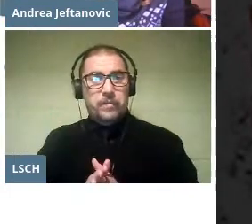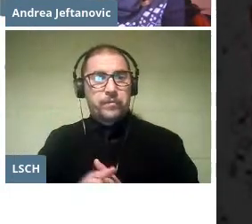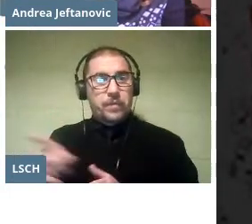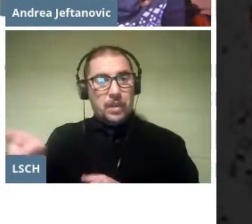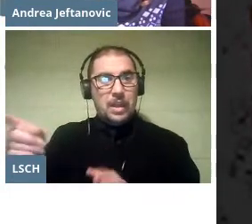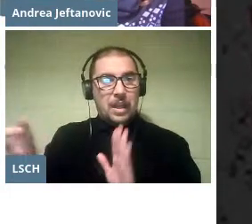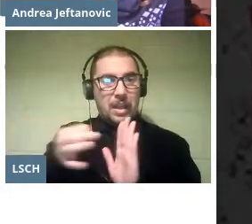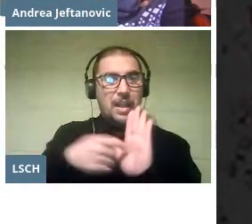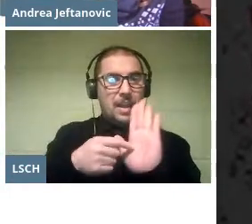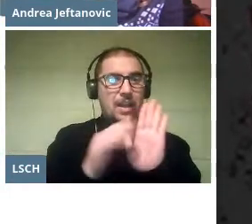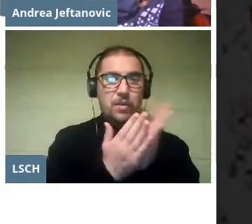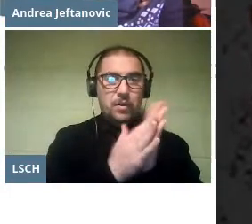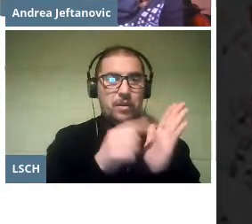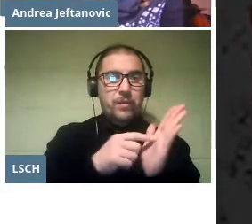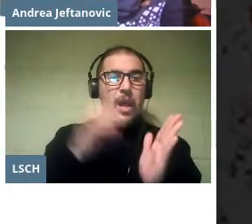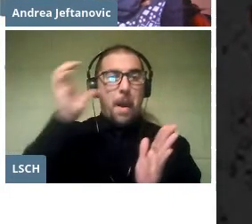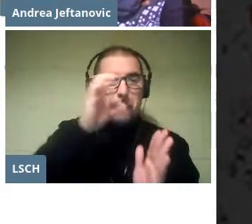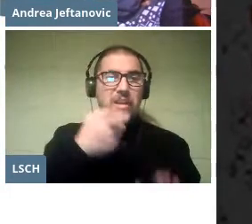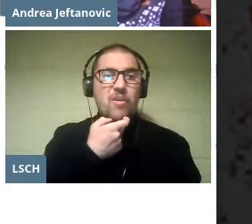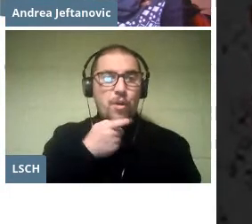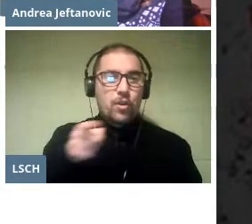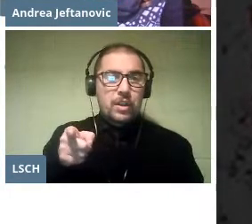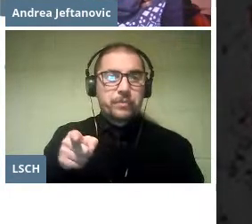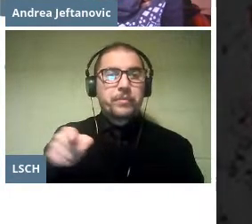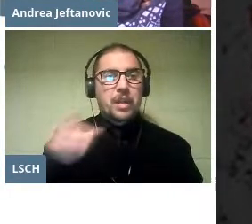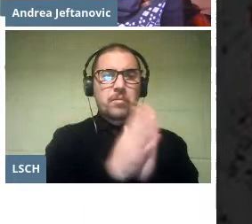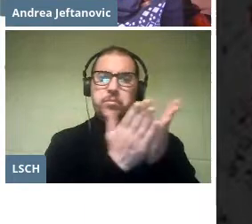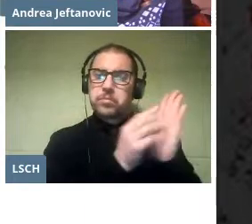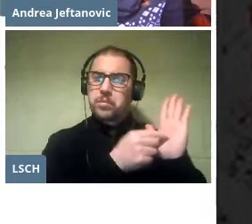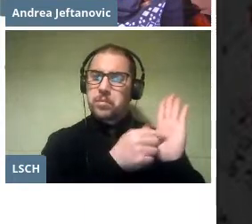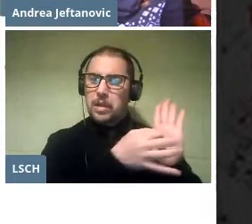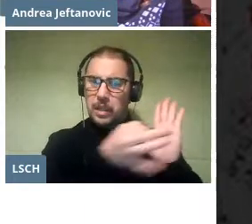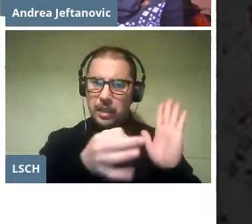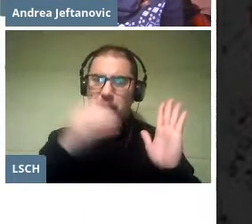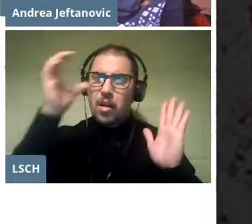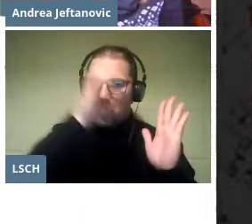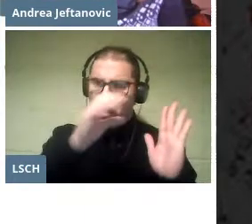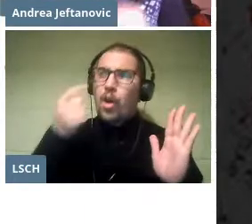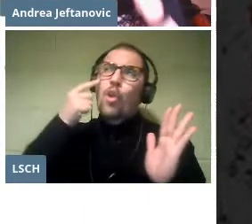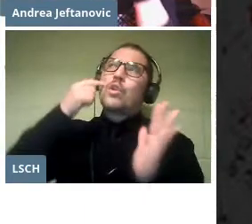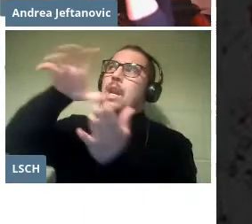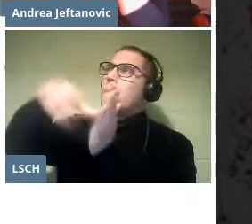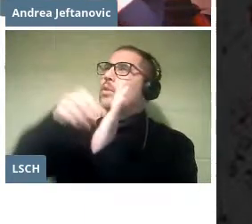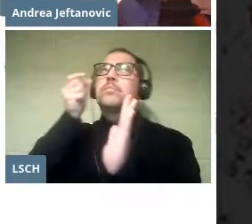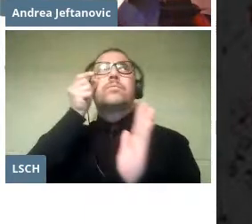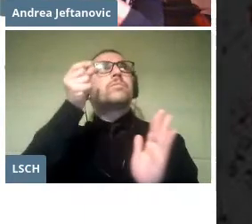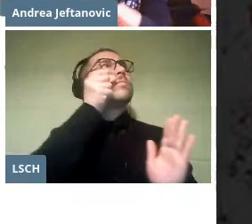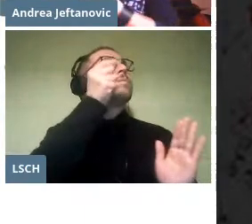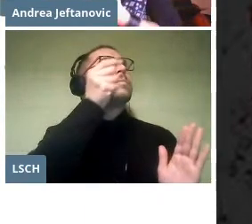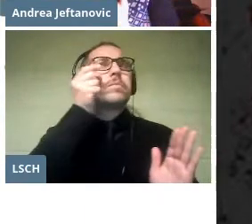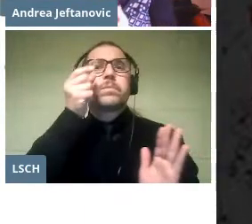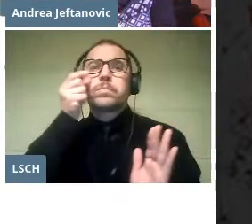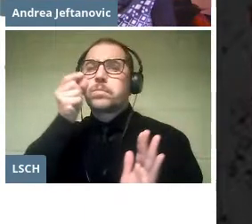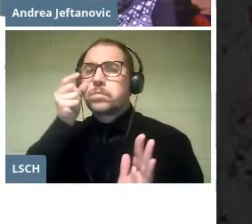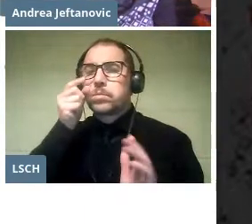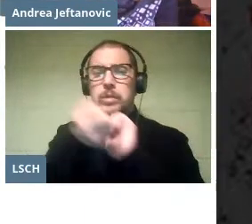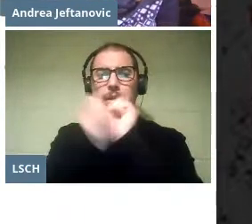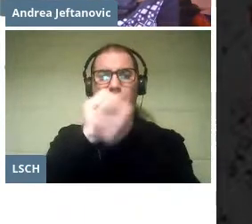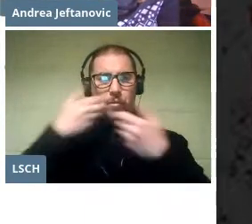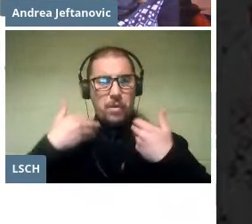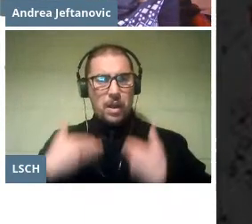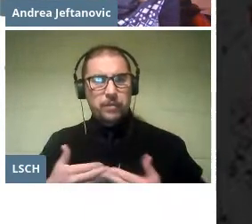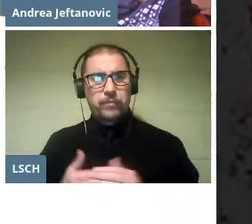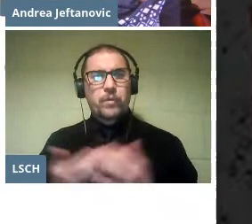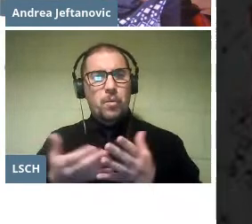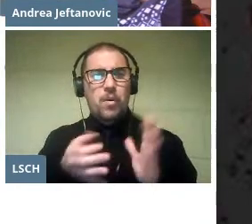lo denominó en su texto Paseo por Londres. Allí explora la experiencia de conocer la ciudad y ser transformada.